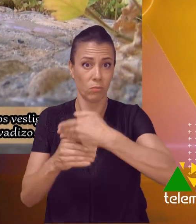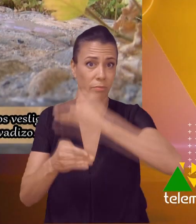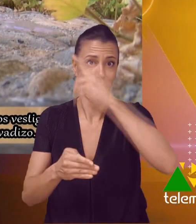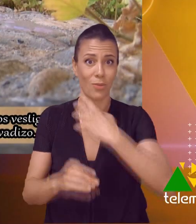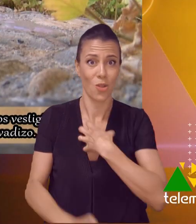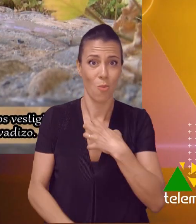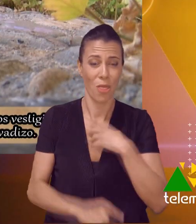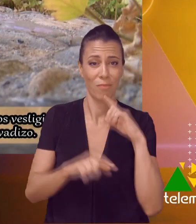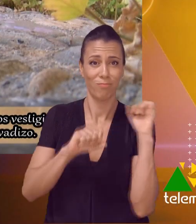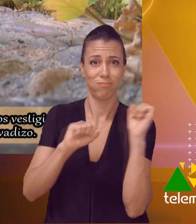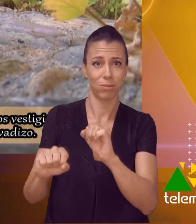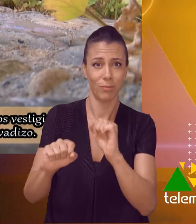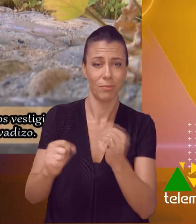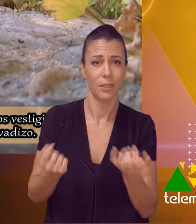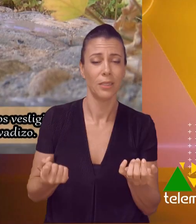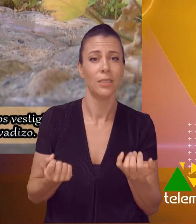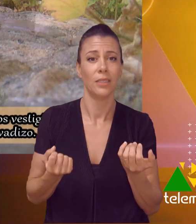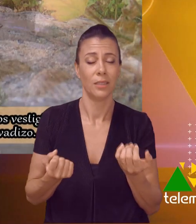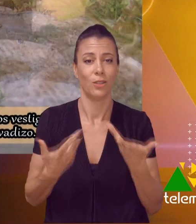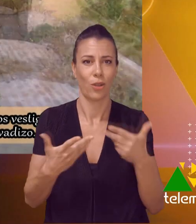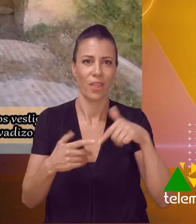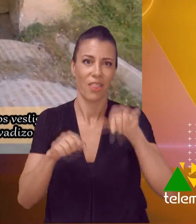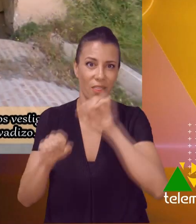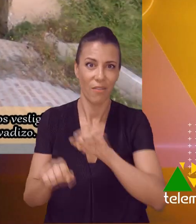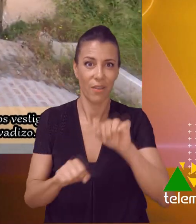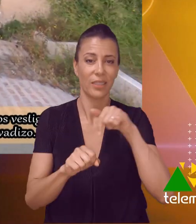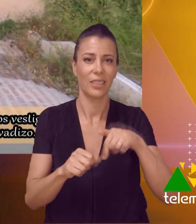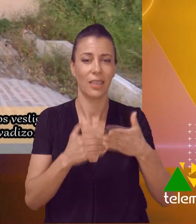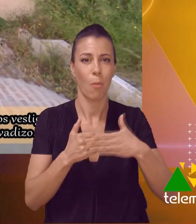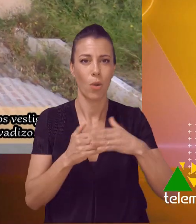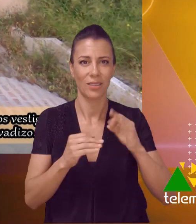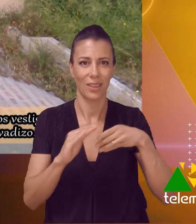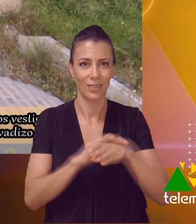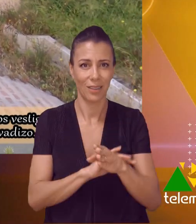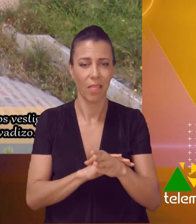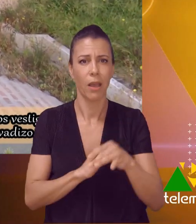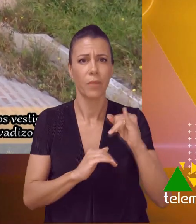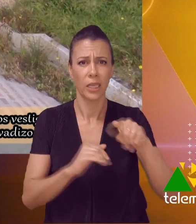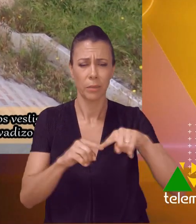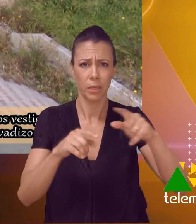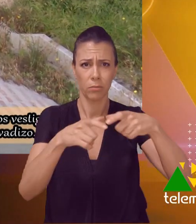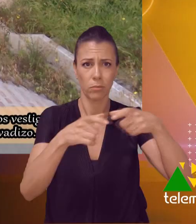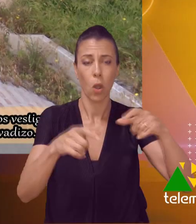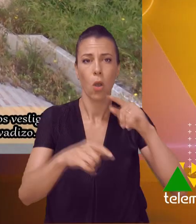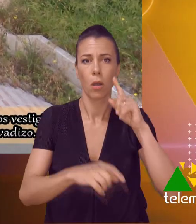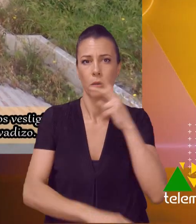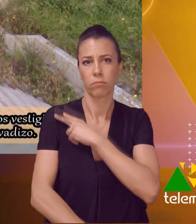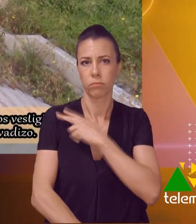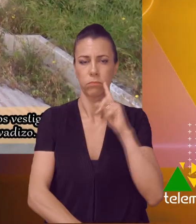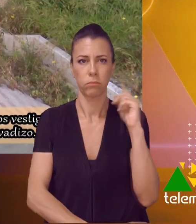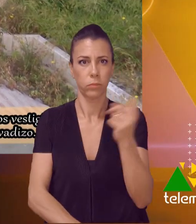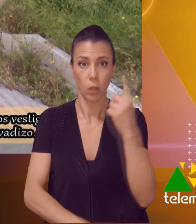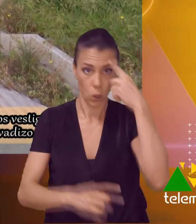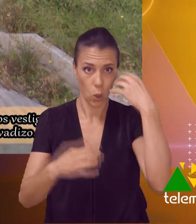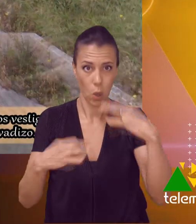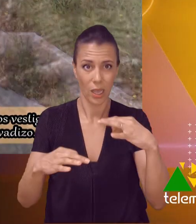cimentación del muro, y que defendía esta puerta de entrada. Aquí habría una garita, lógicamente este